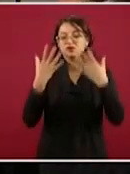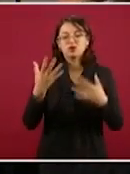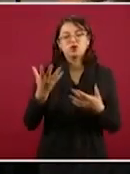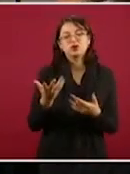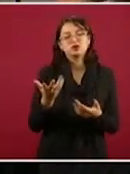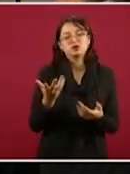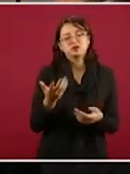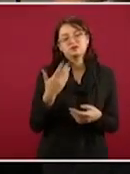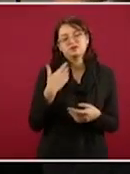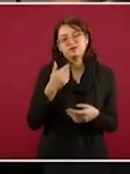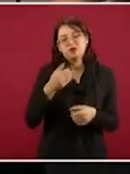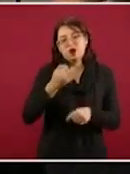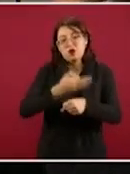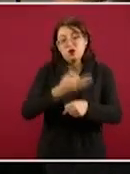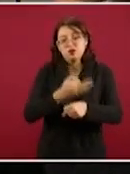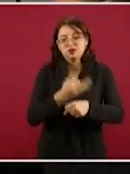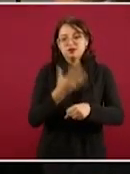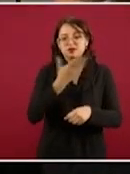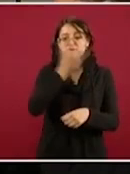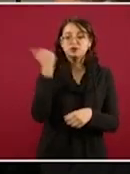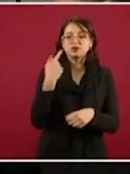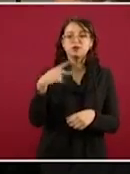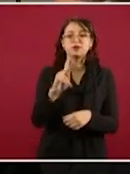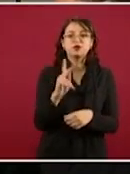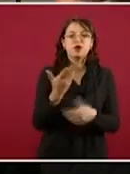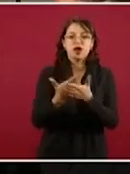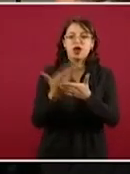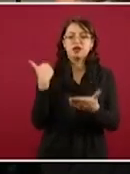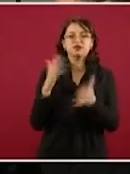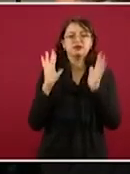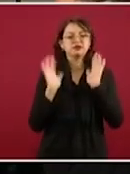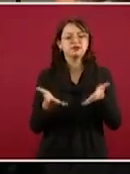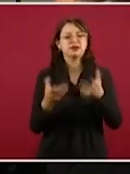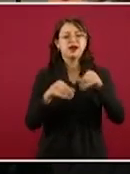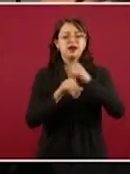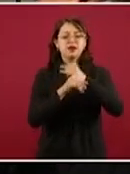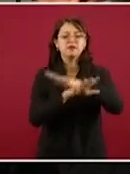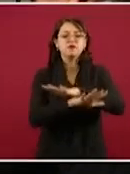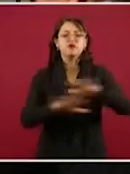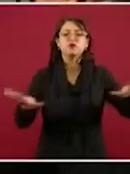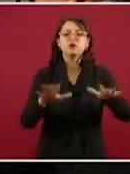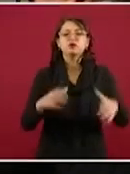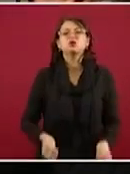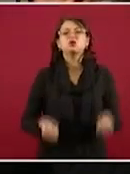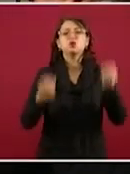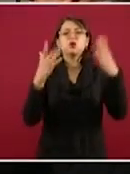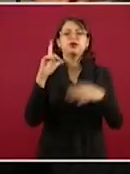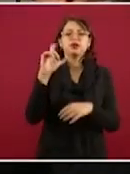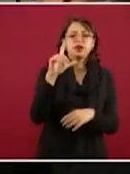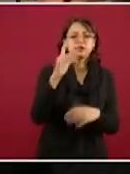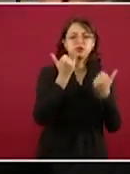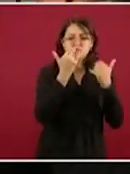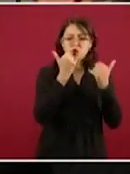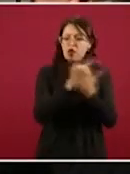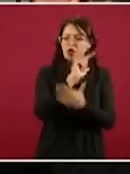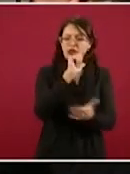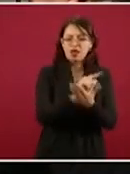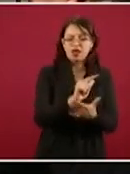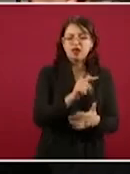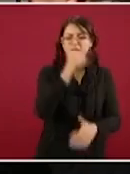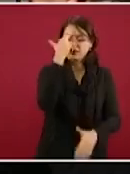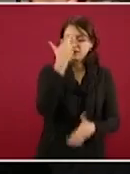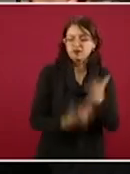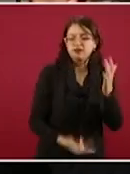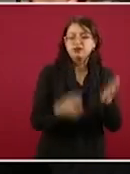aquí donde dábamos esta información de cuántas armas estimábamos ilegales dentro